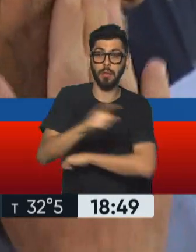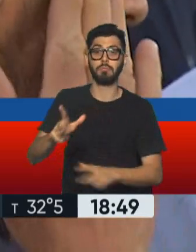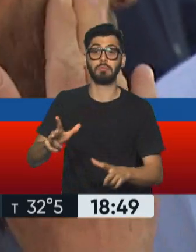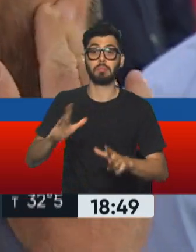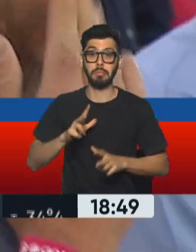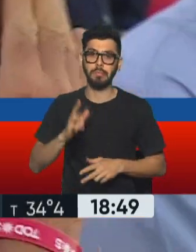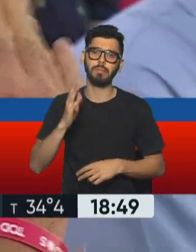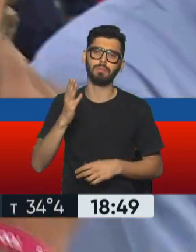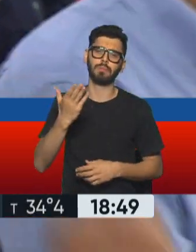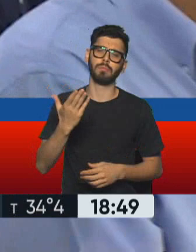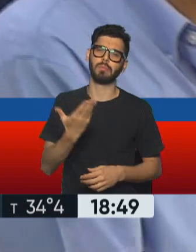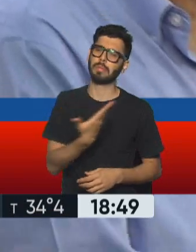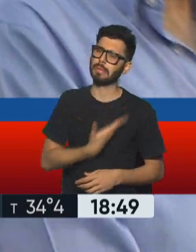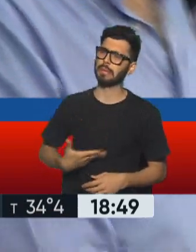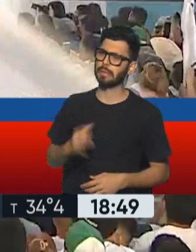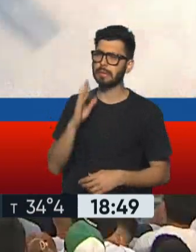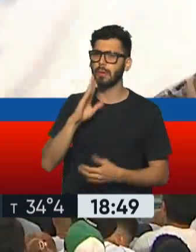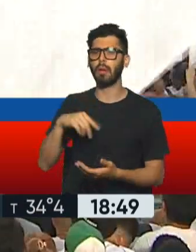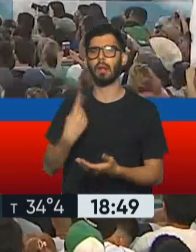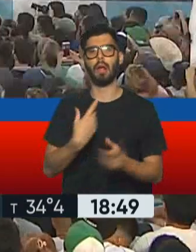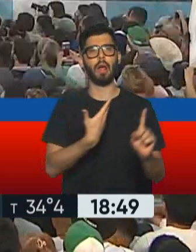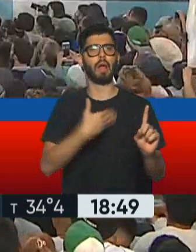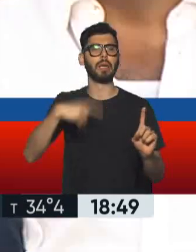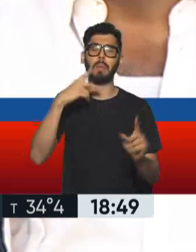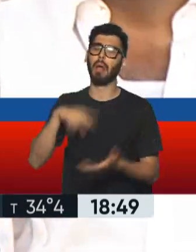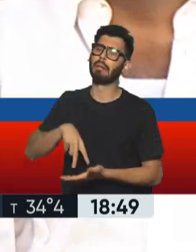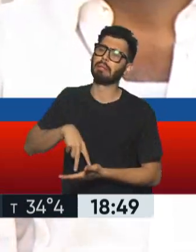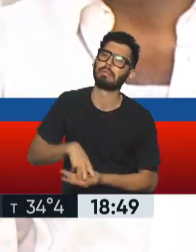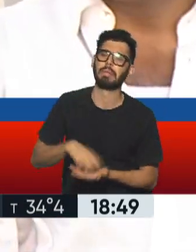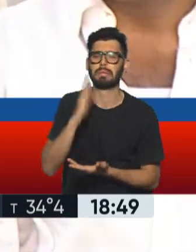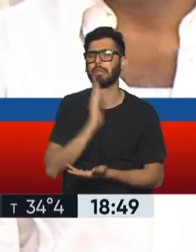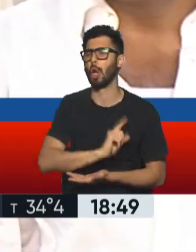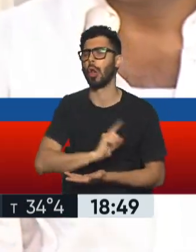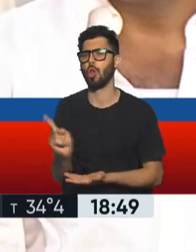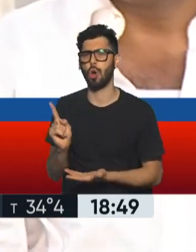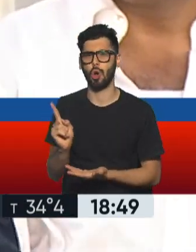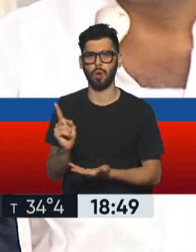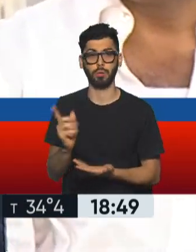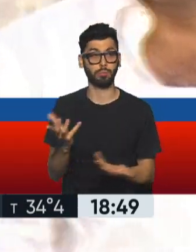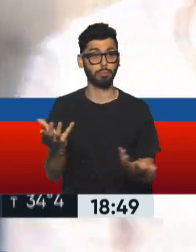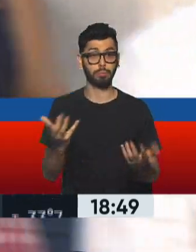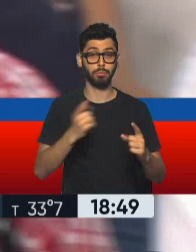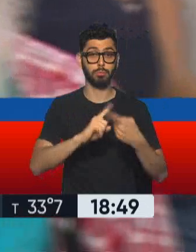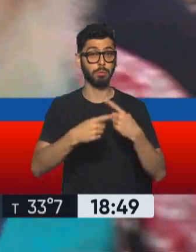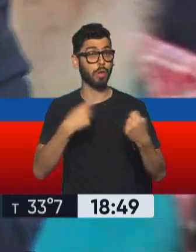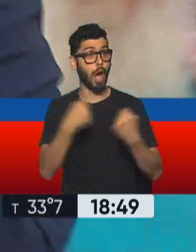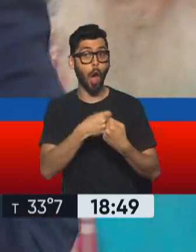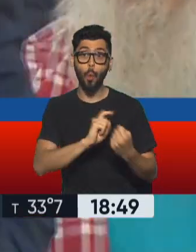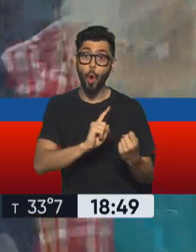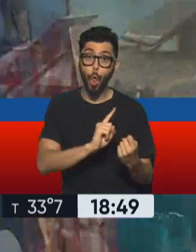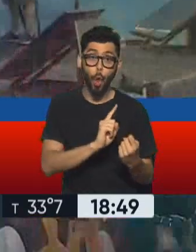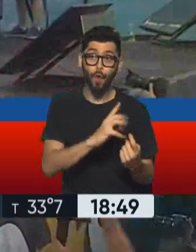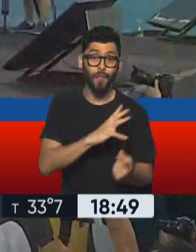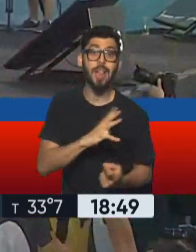le pido que no nos arrodillemos frente al fondo. Si todavía no cerramos un acuerdo es porque no nos vamos